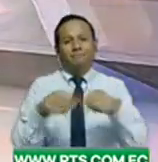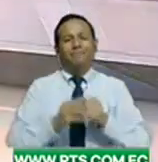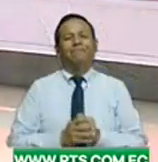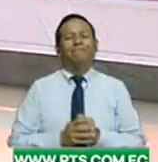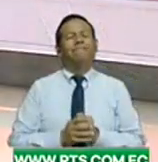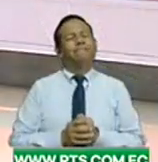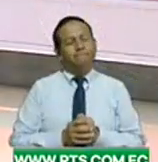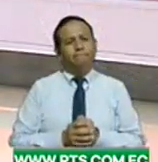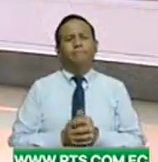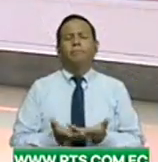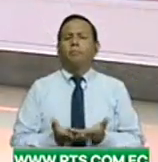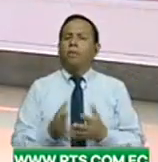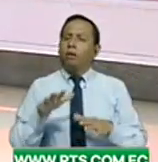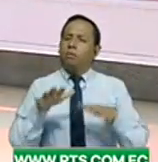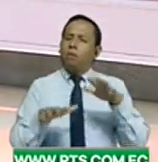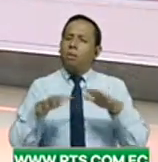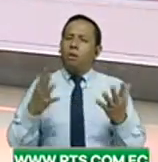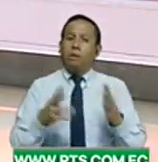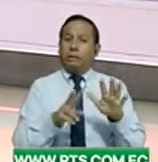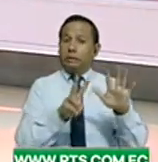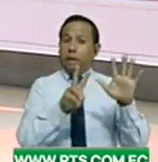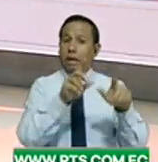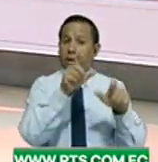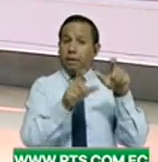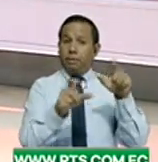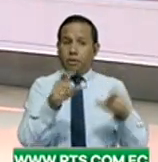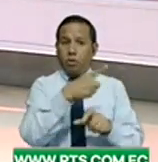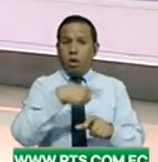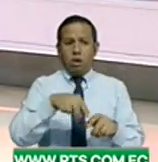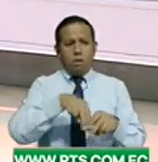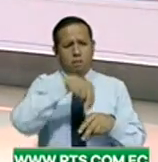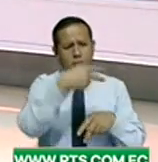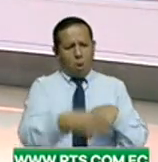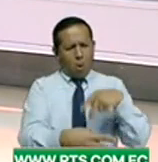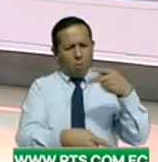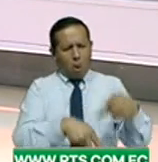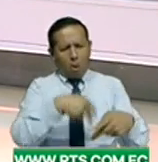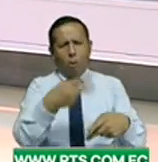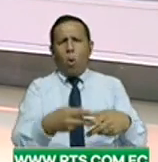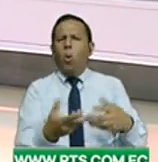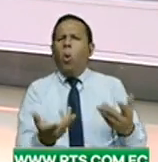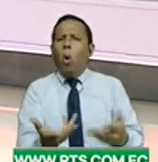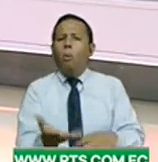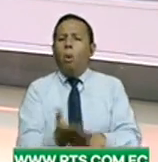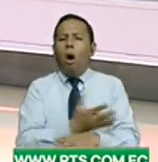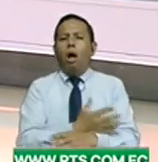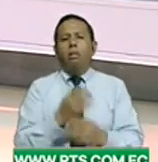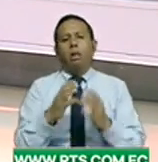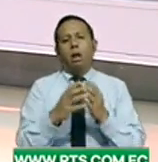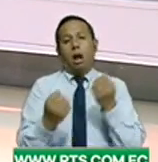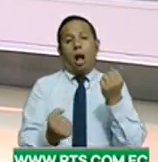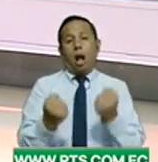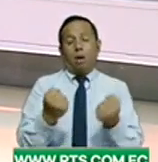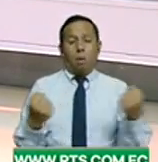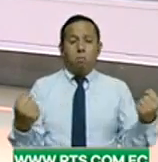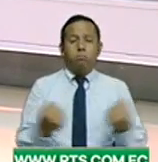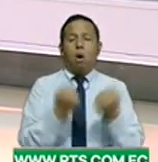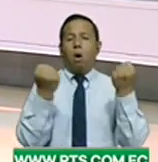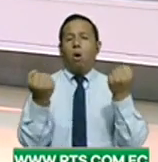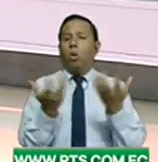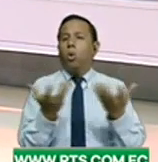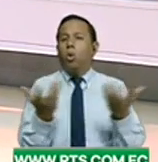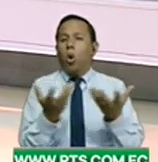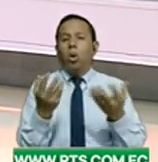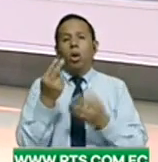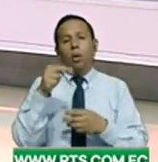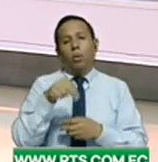Al menos 7 personas resultaron heridas en un accidente de tránsito ocurrido en la vía perimetral noroeste de Guayaquil.